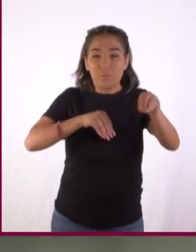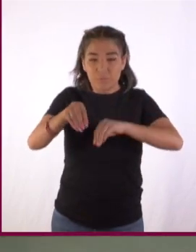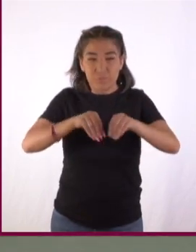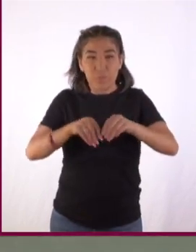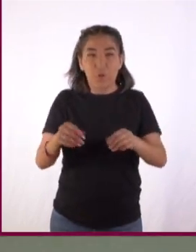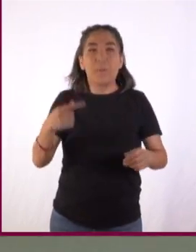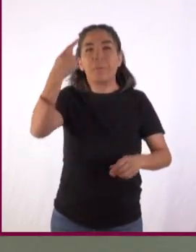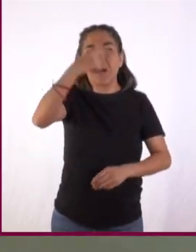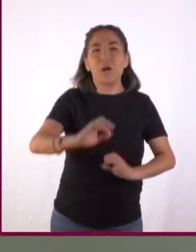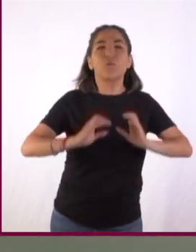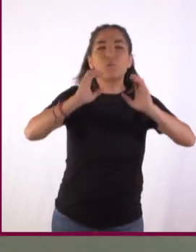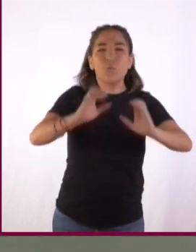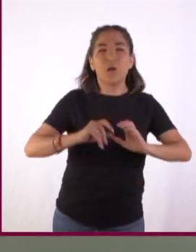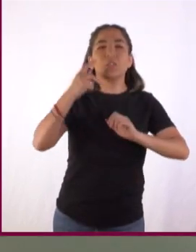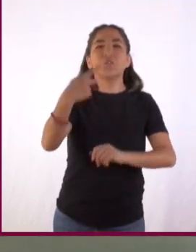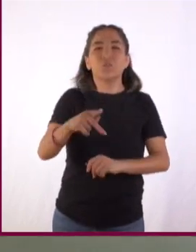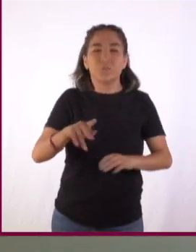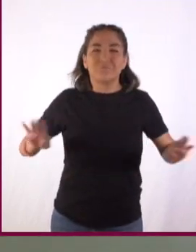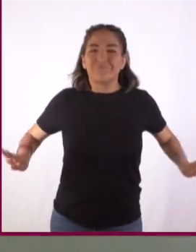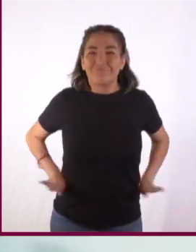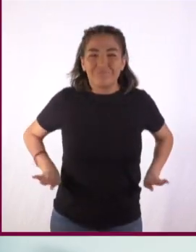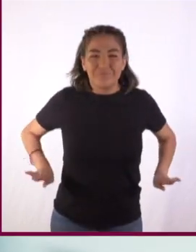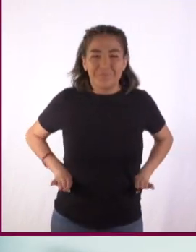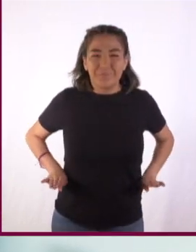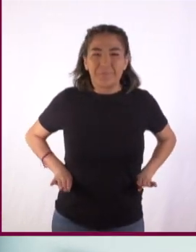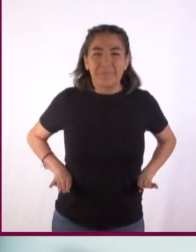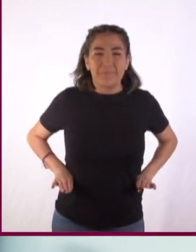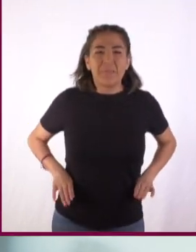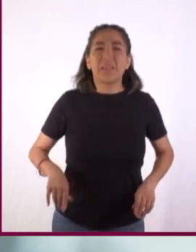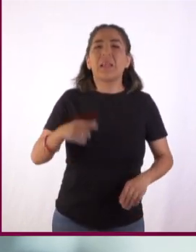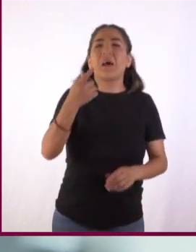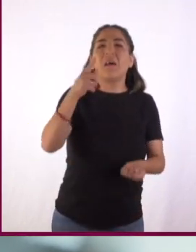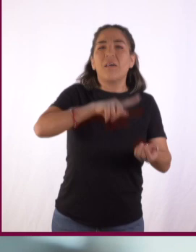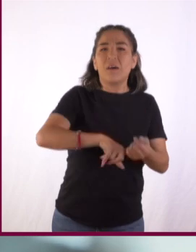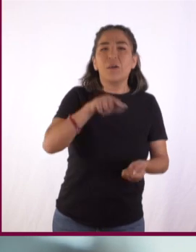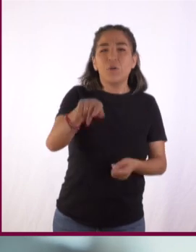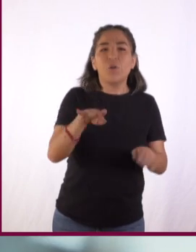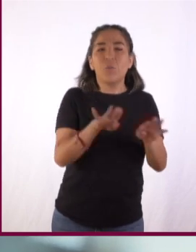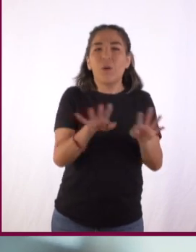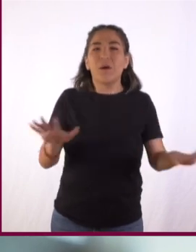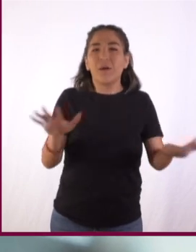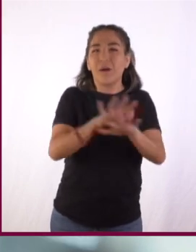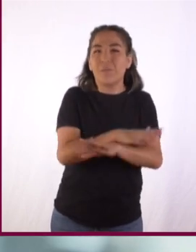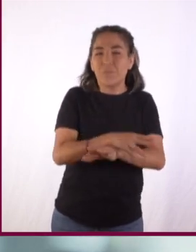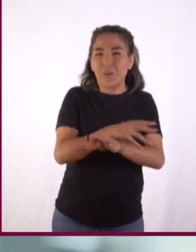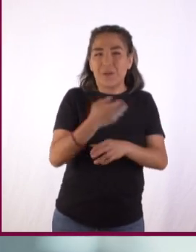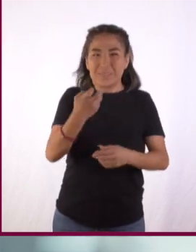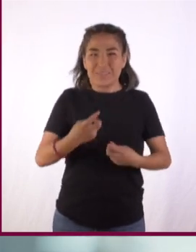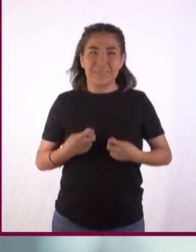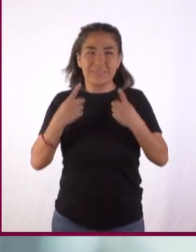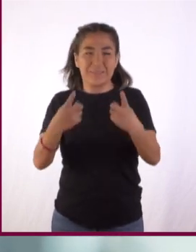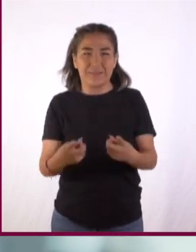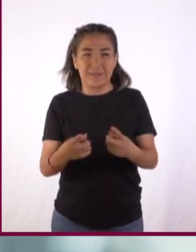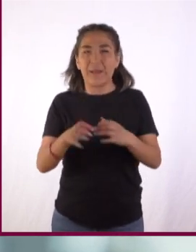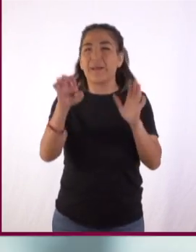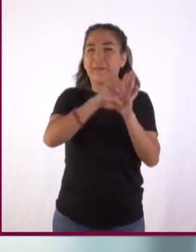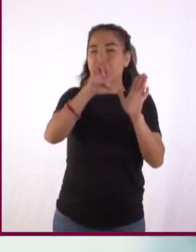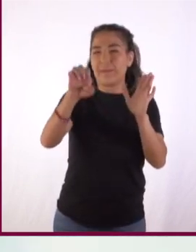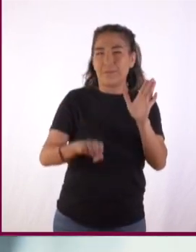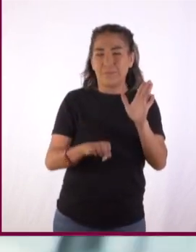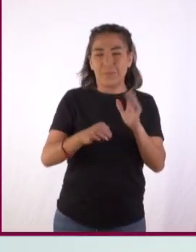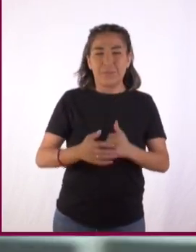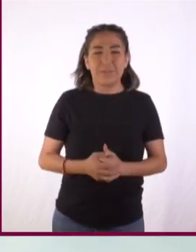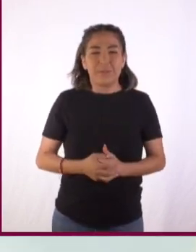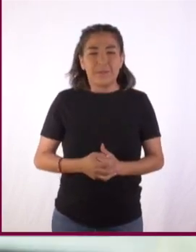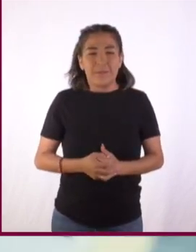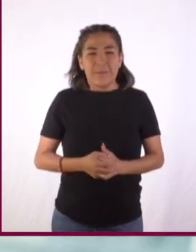de un material a conservar una de sus propiedades en ausencia del estímulo que la produce.